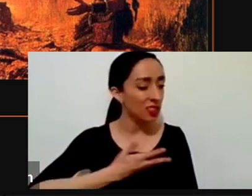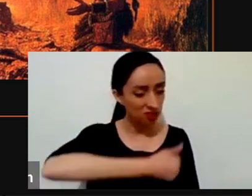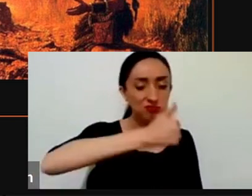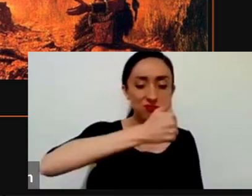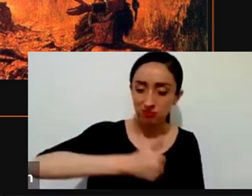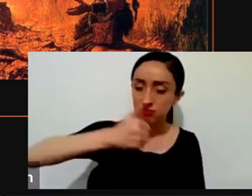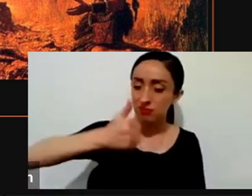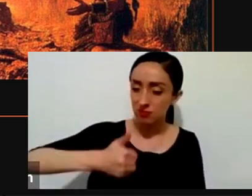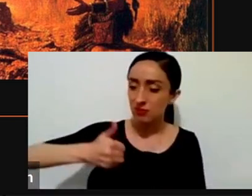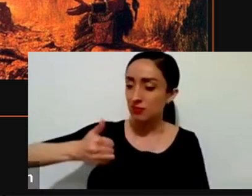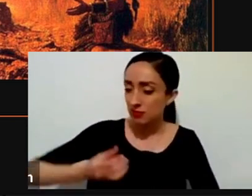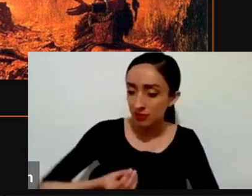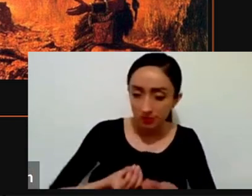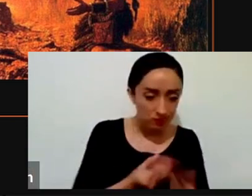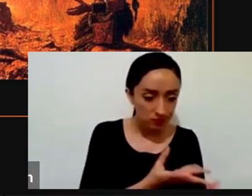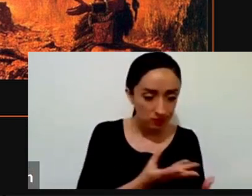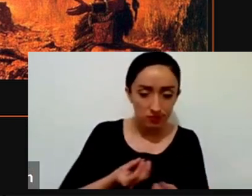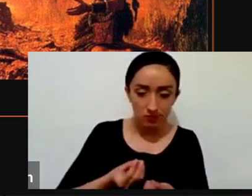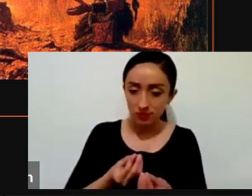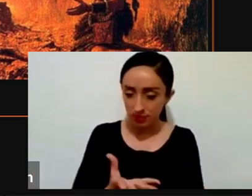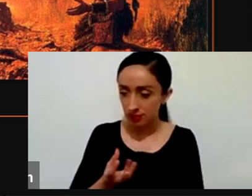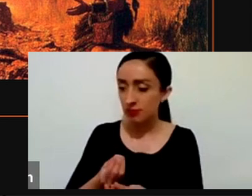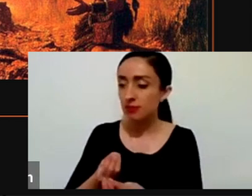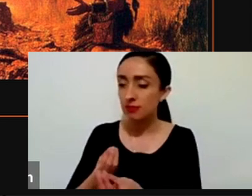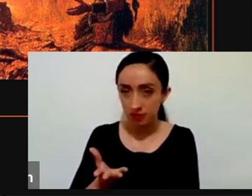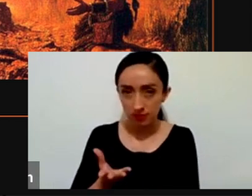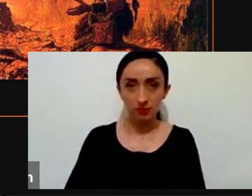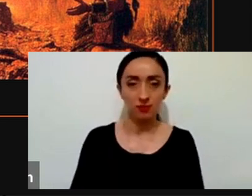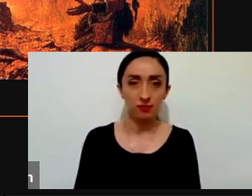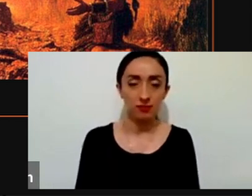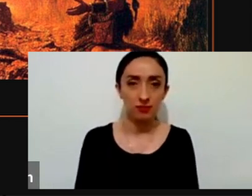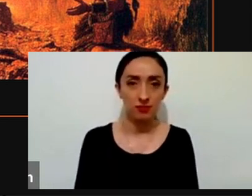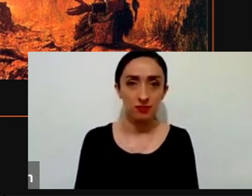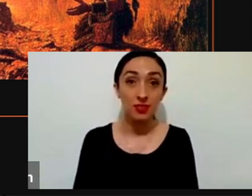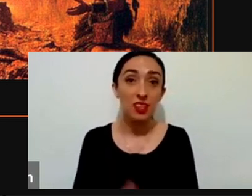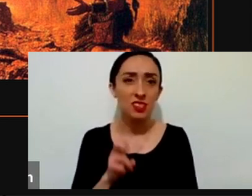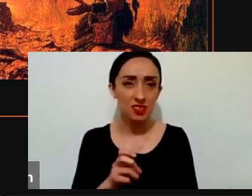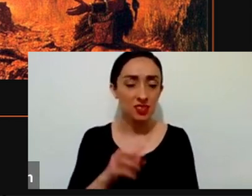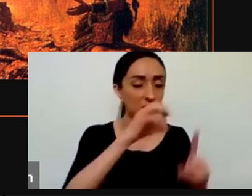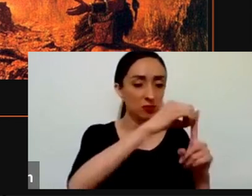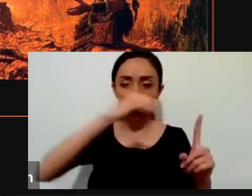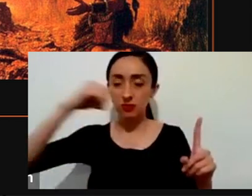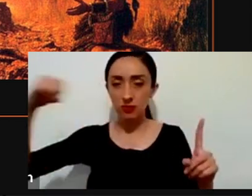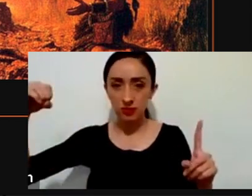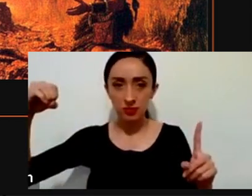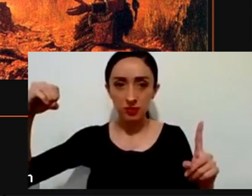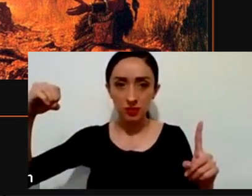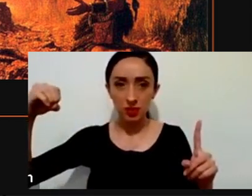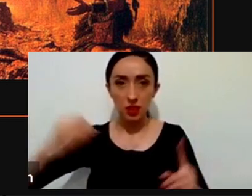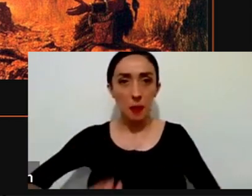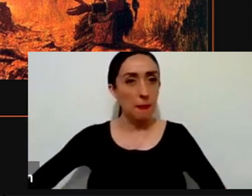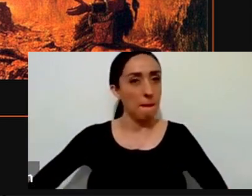Ese sueño se resume en esta pequeña frase: una vida plena.